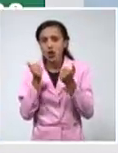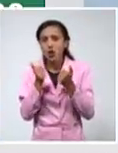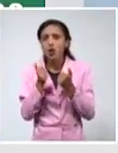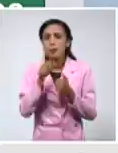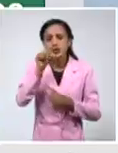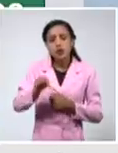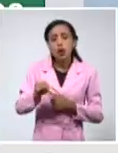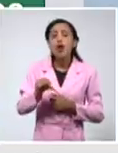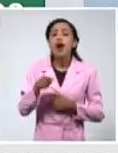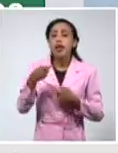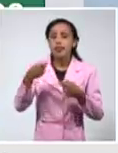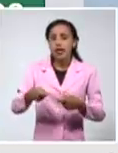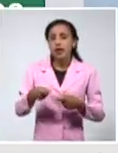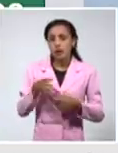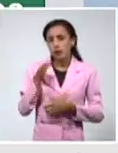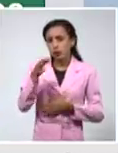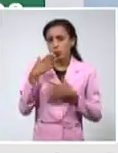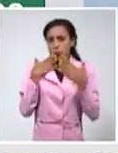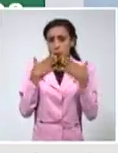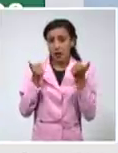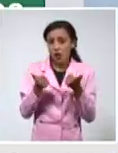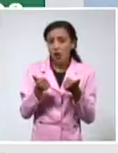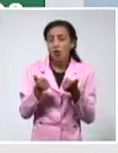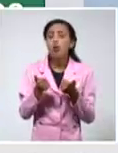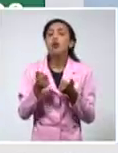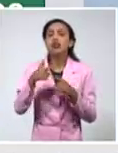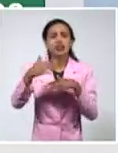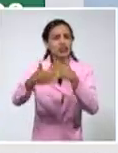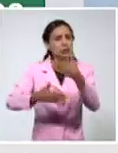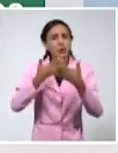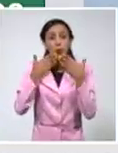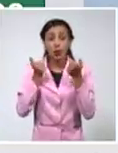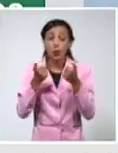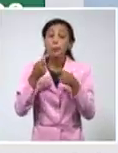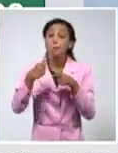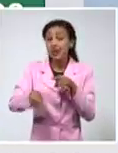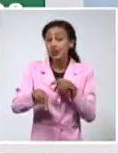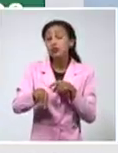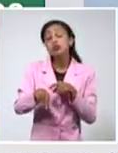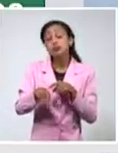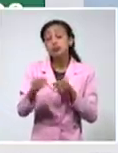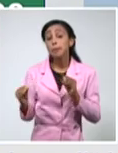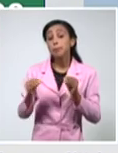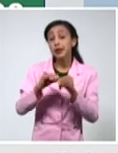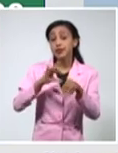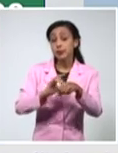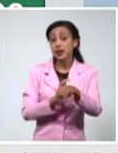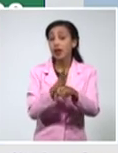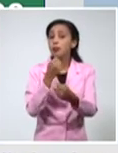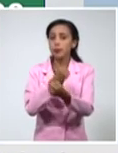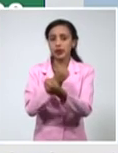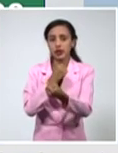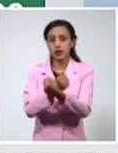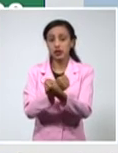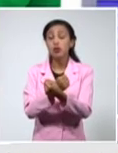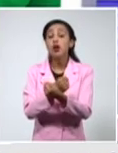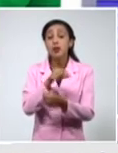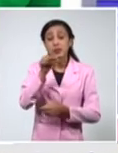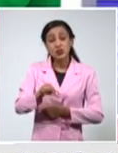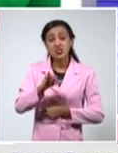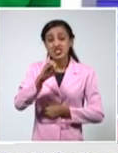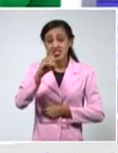mayores, pues extremadamente riesgosos. 132 personas de 60 años y más